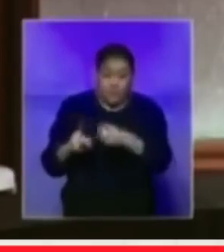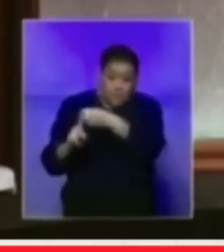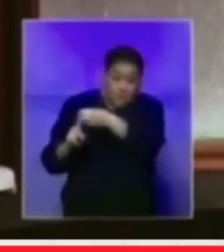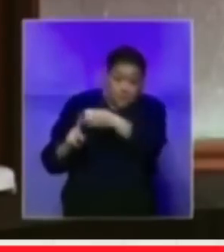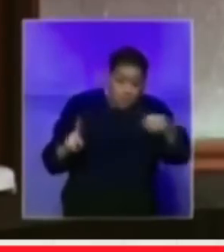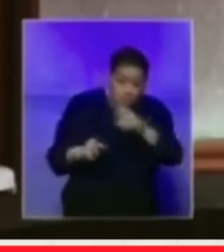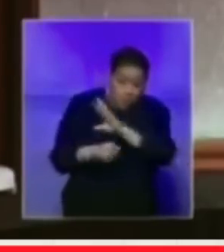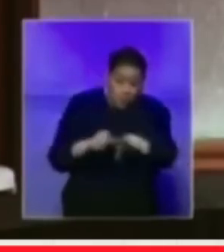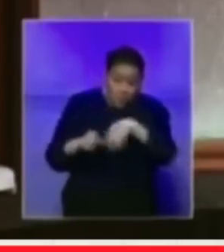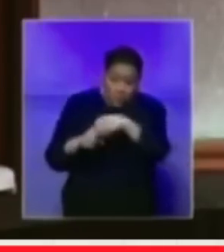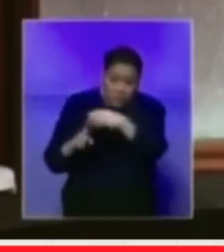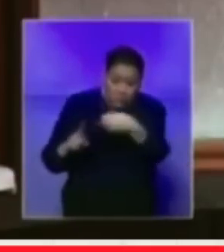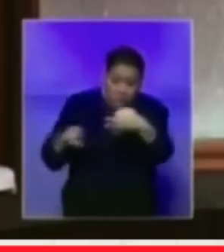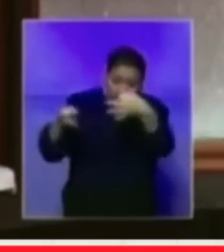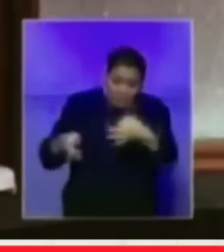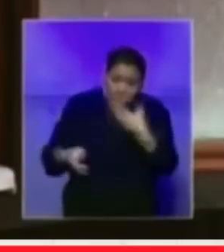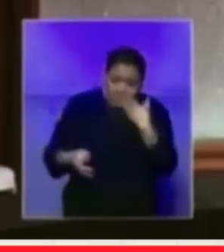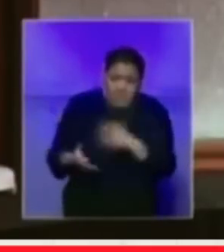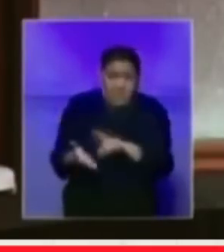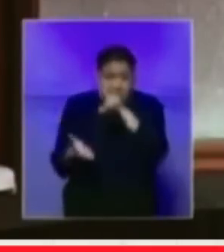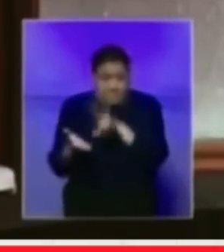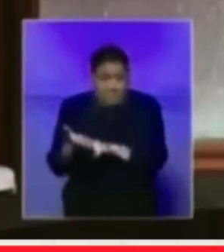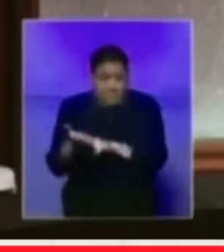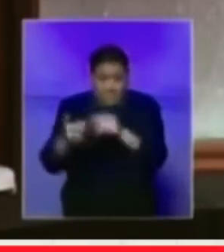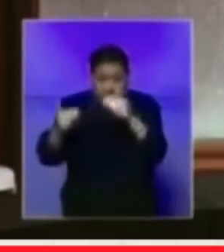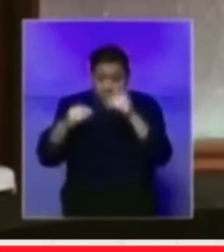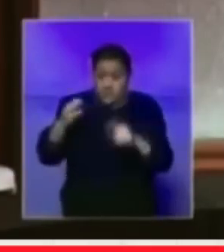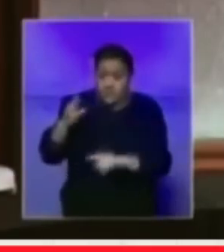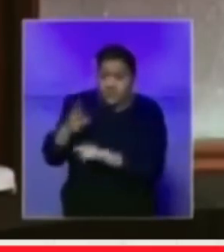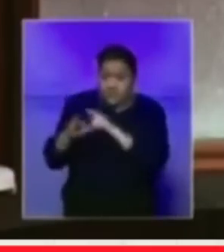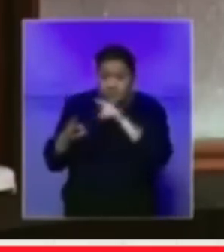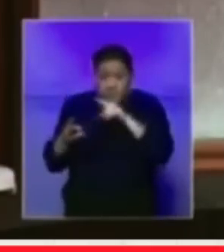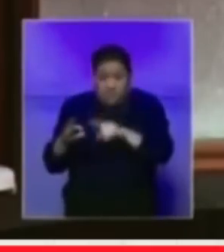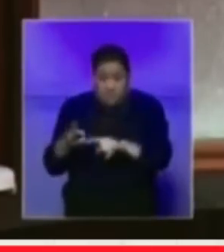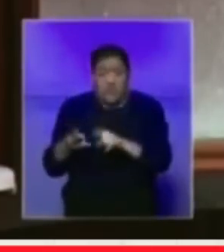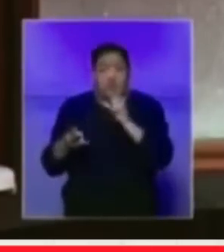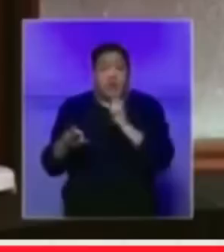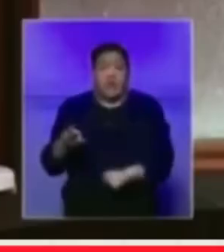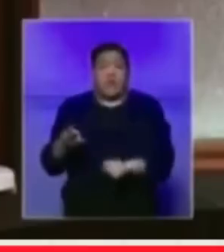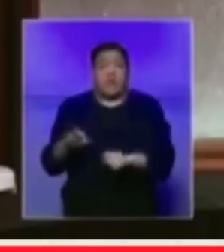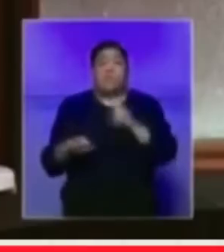la elección y la declaración de presidenta electa.